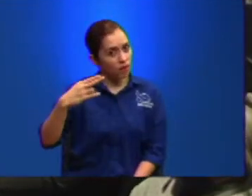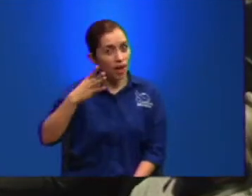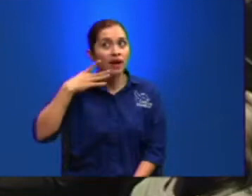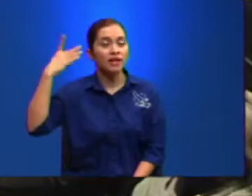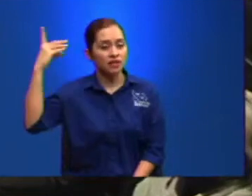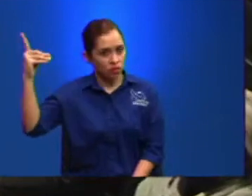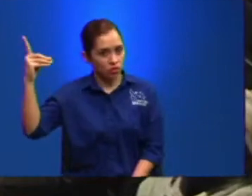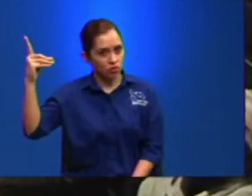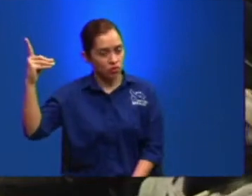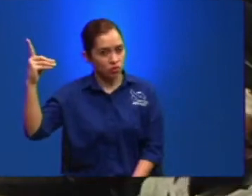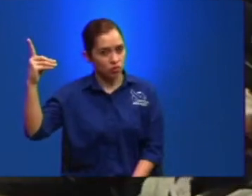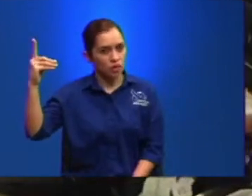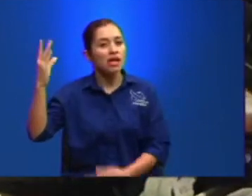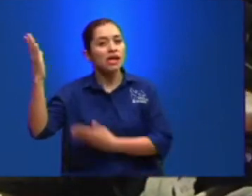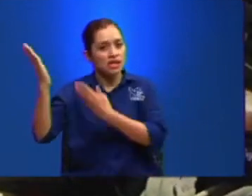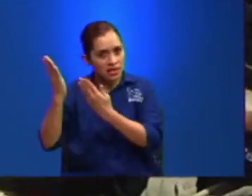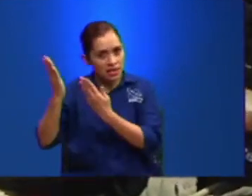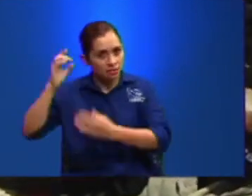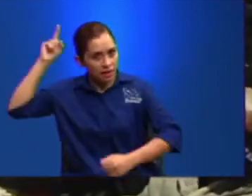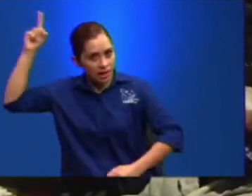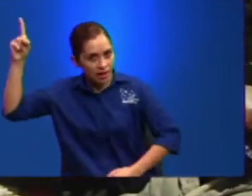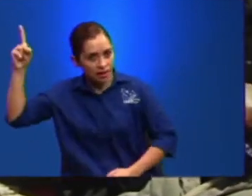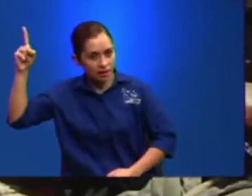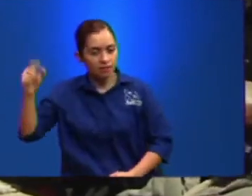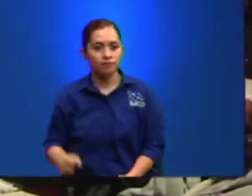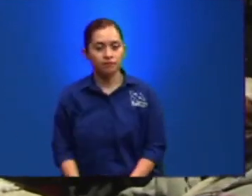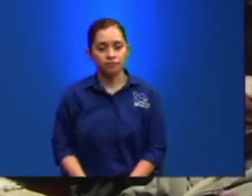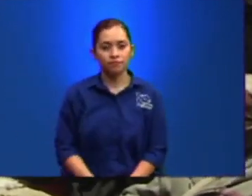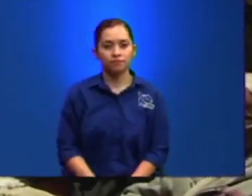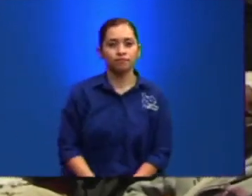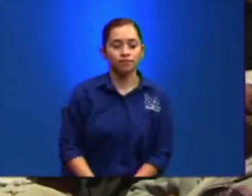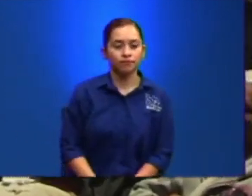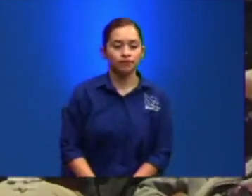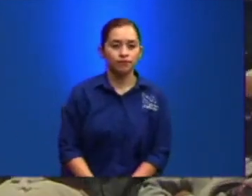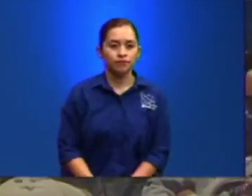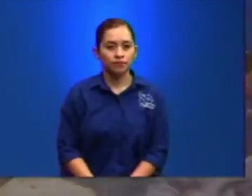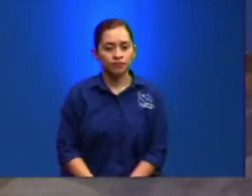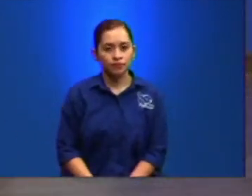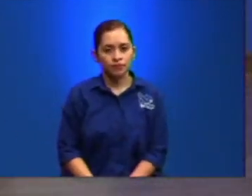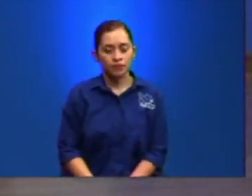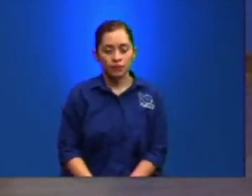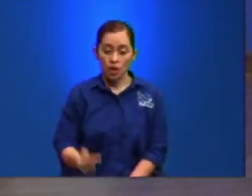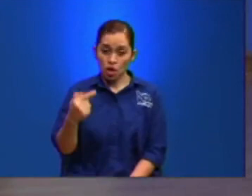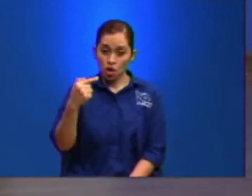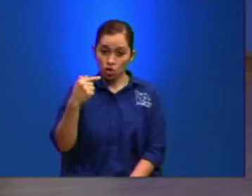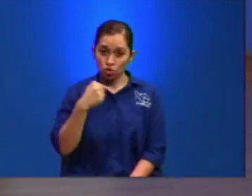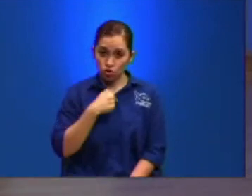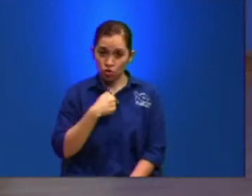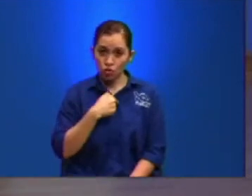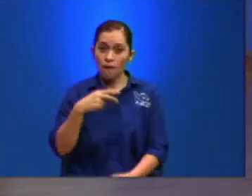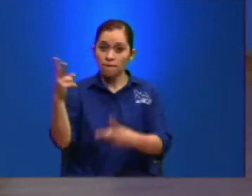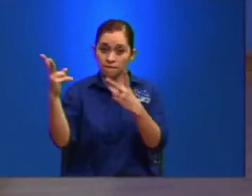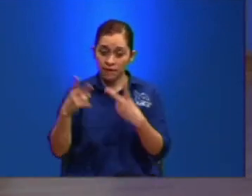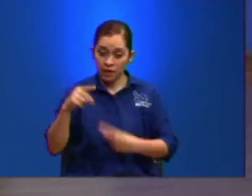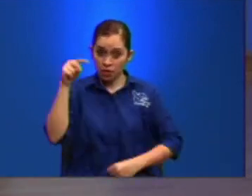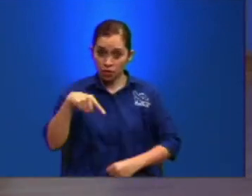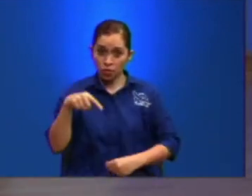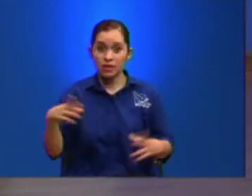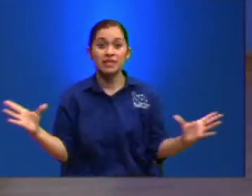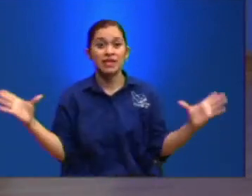hélice y vales dios sirven decídanse entonces yo vengo esta noche a